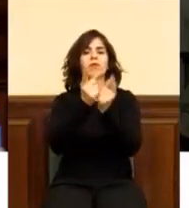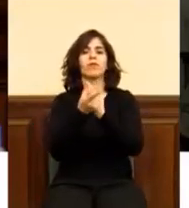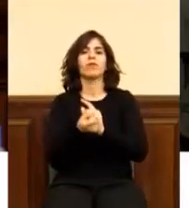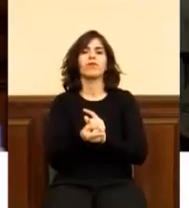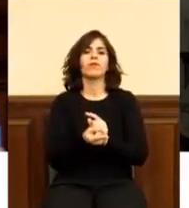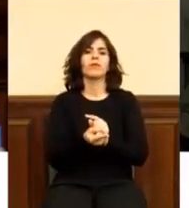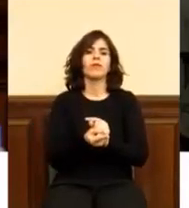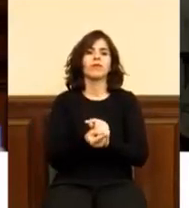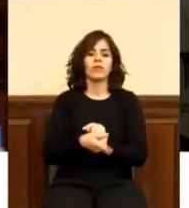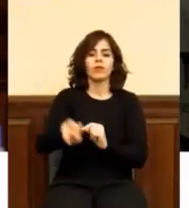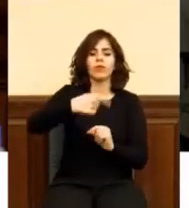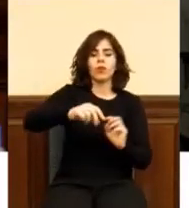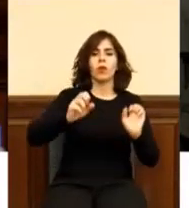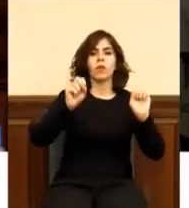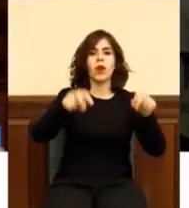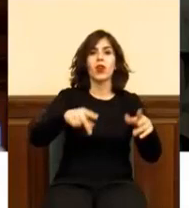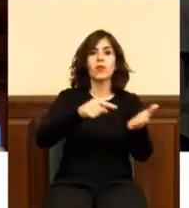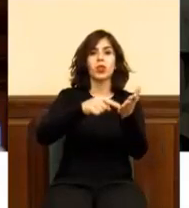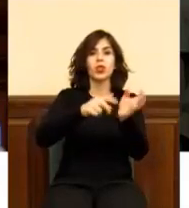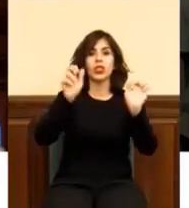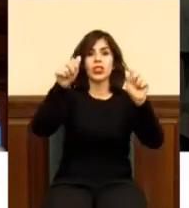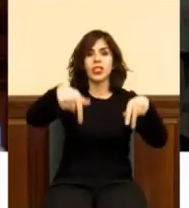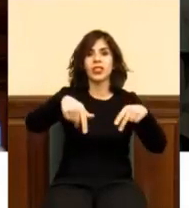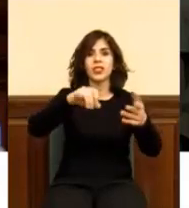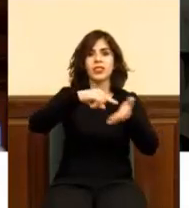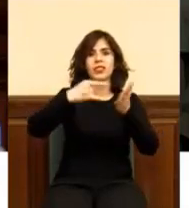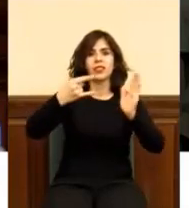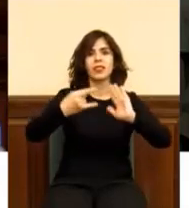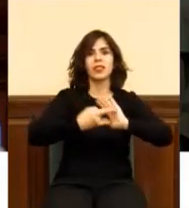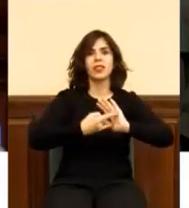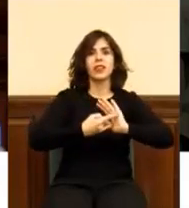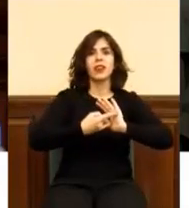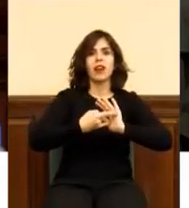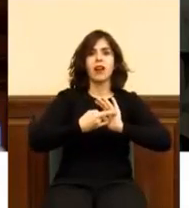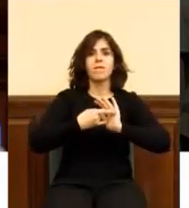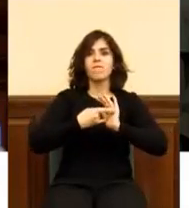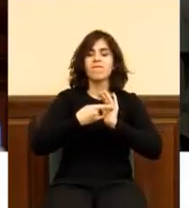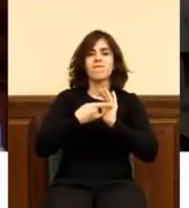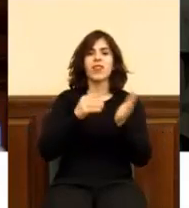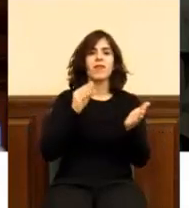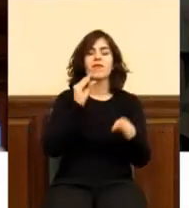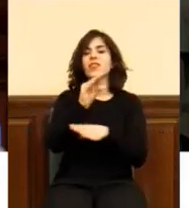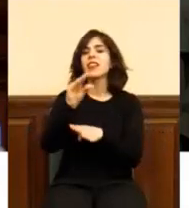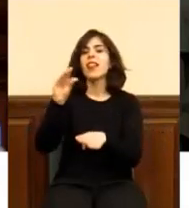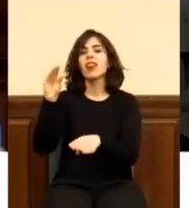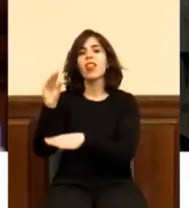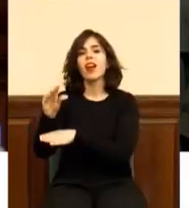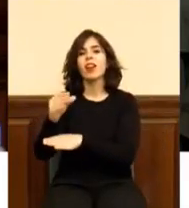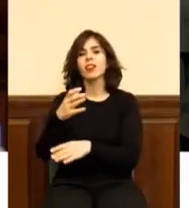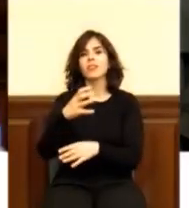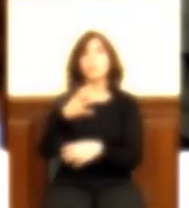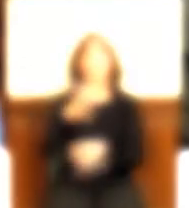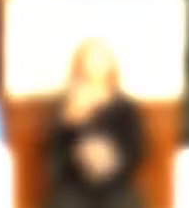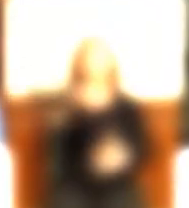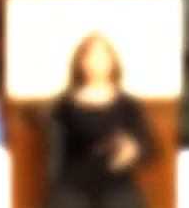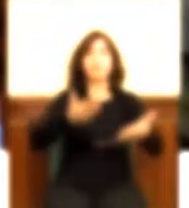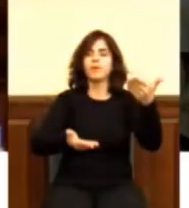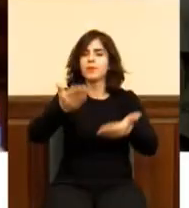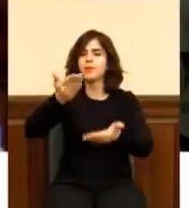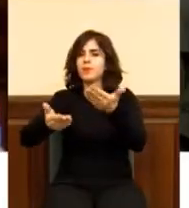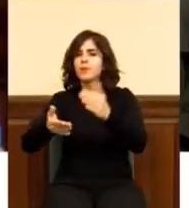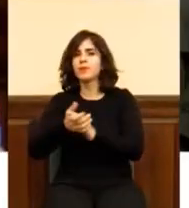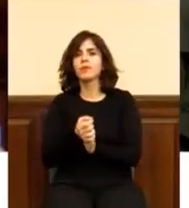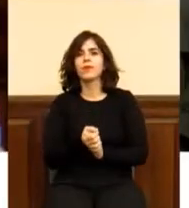Estaríamos mucho peor sin impuestos, sin un sistema que permita financiar lo que es de todas y de todos. Como